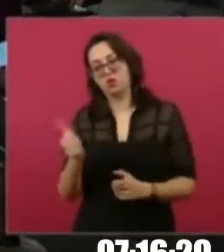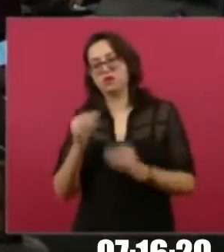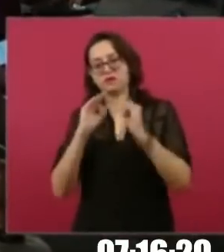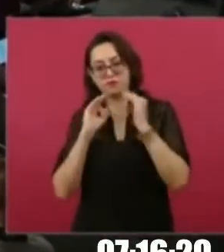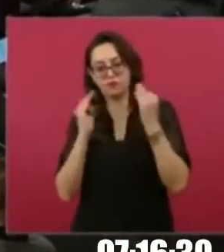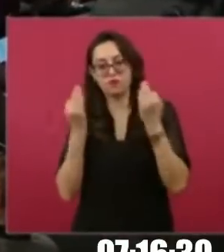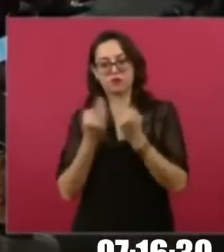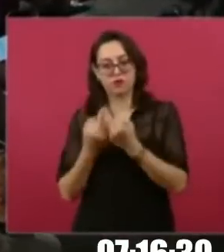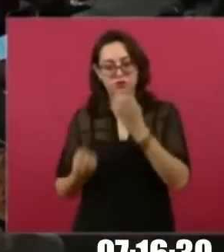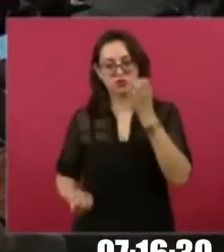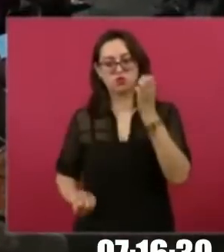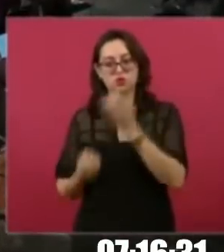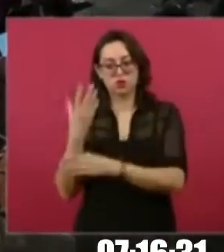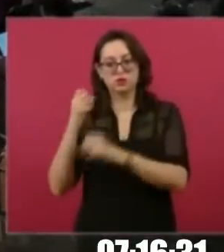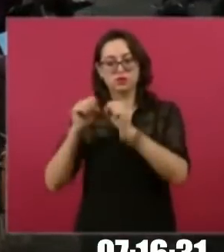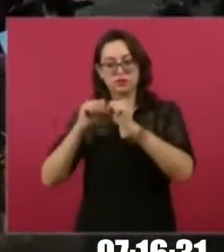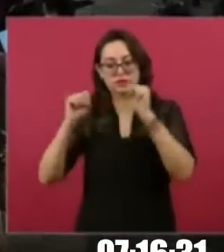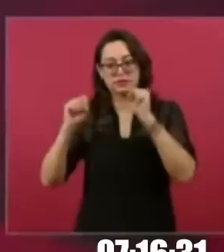es